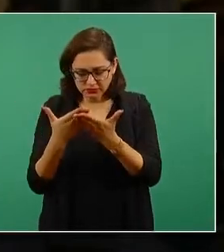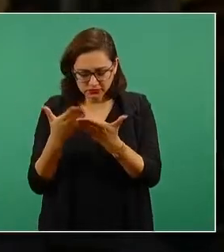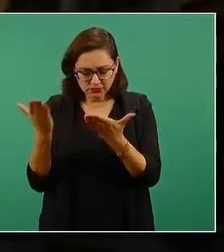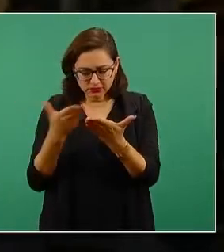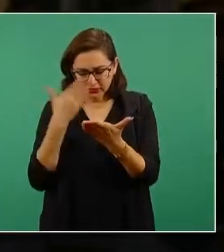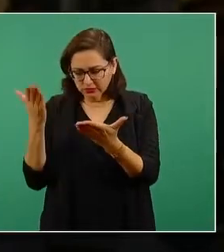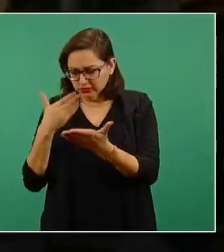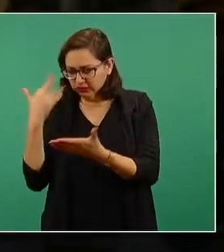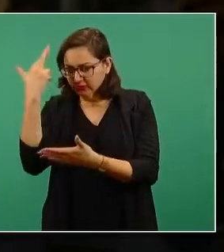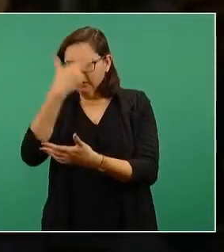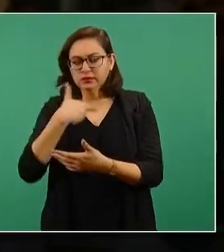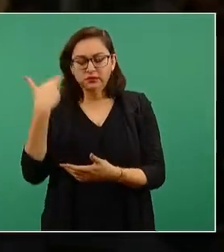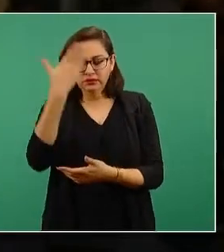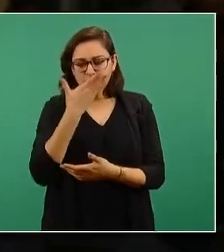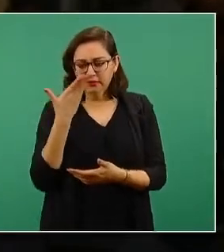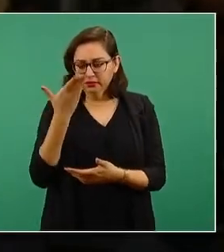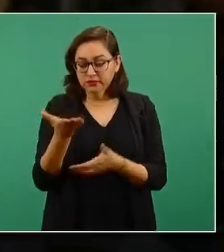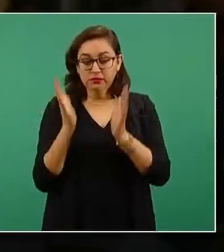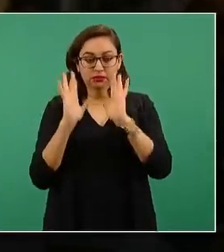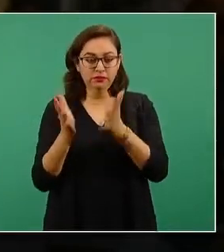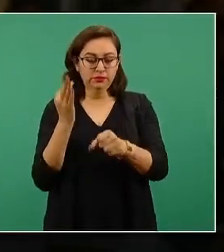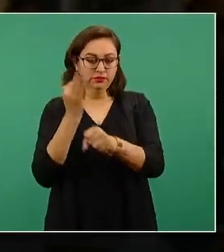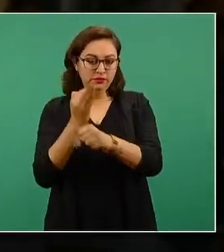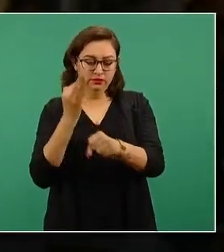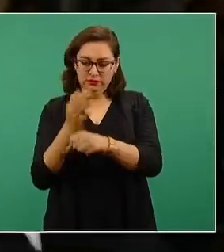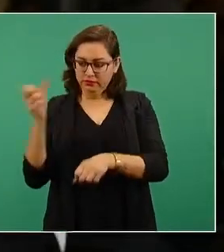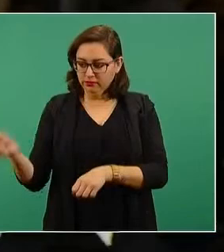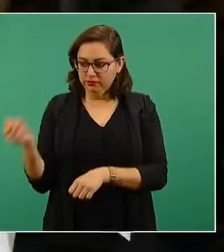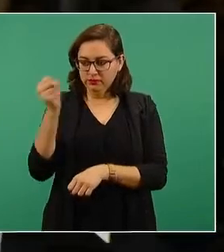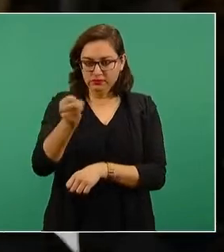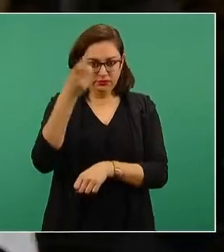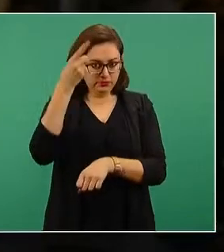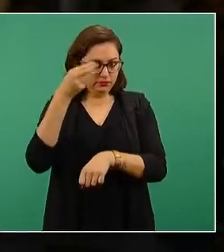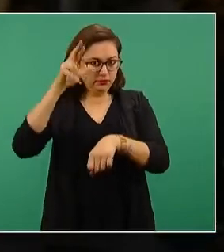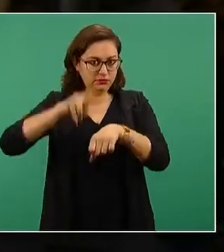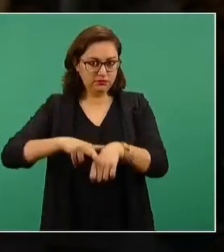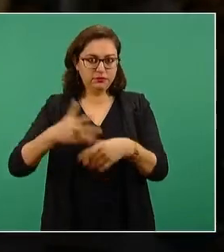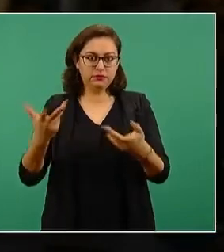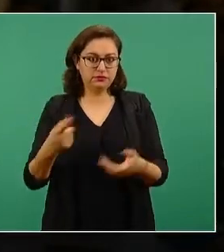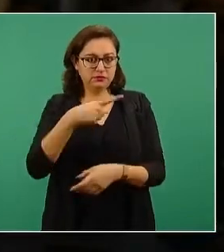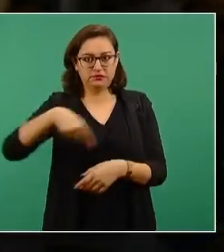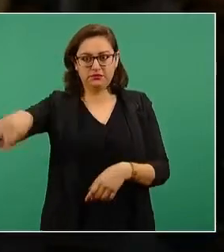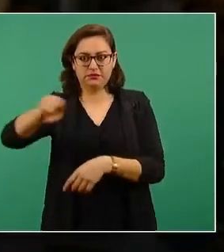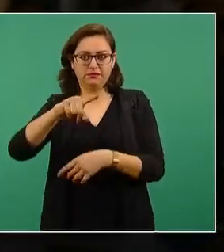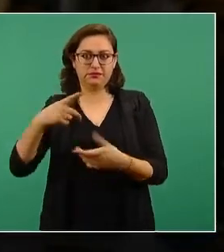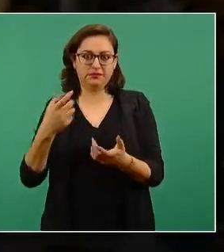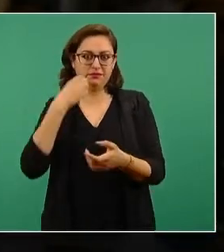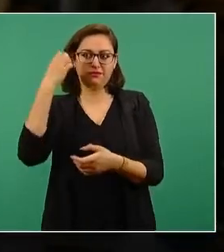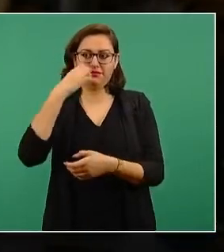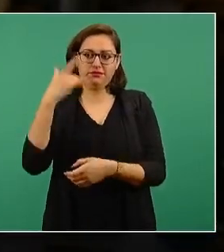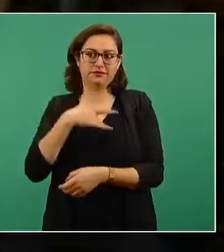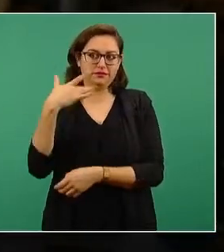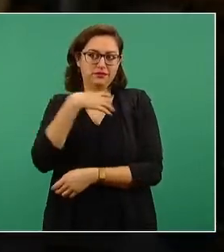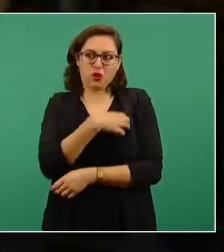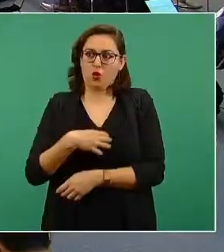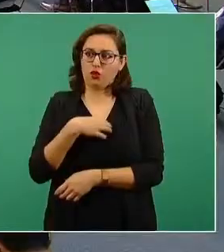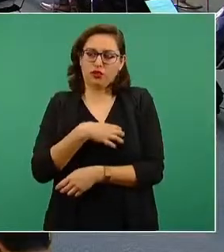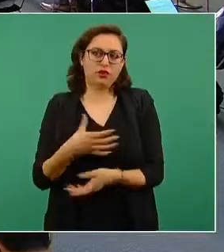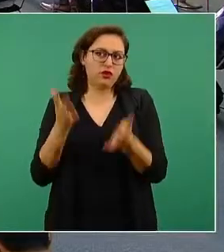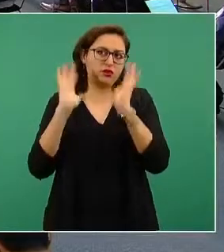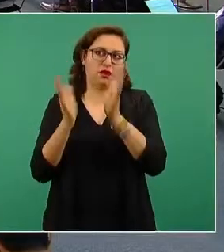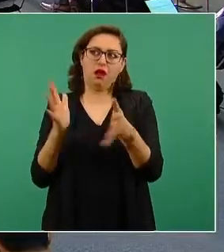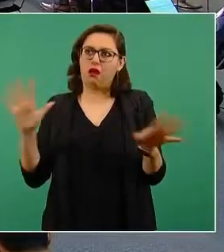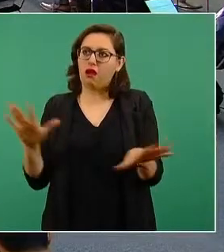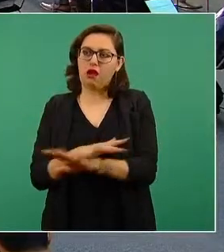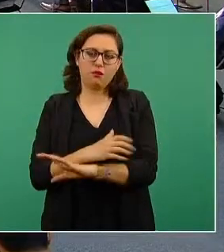usted los revisó y ahorita pues la comunidad de Politécnica está muy contenta por este cambio y de